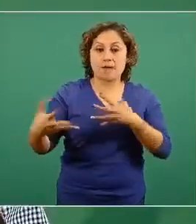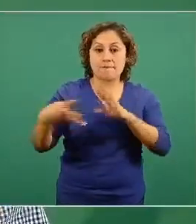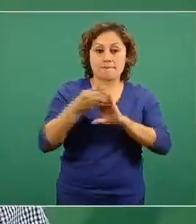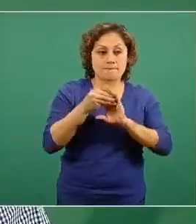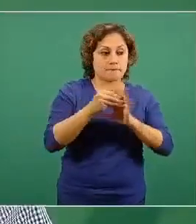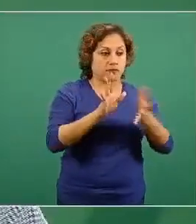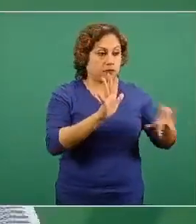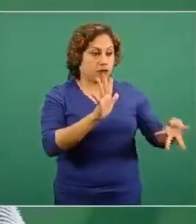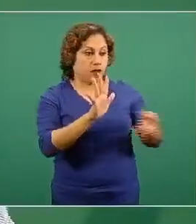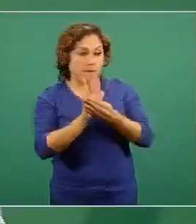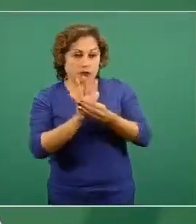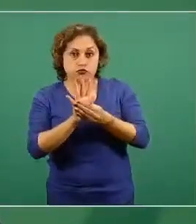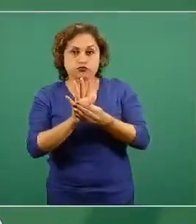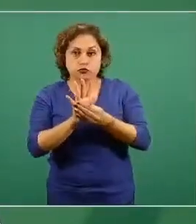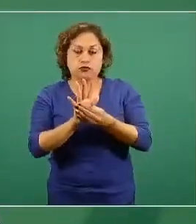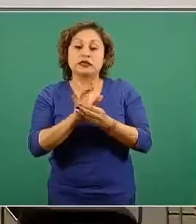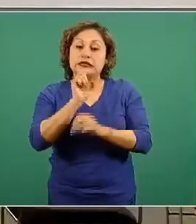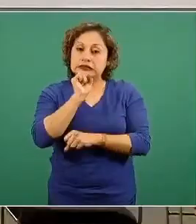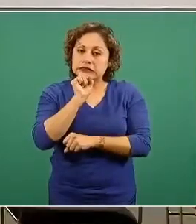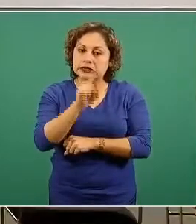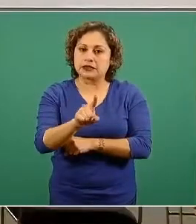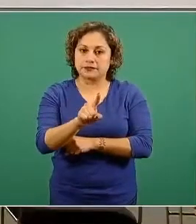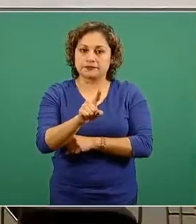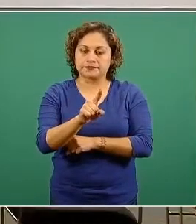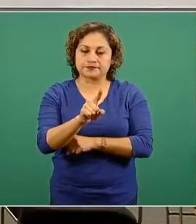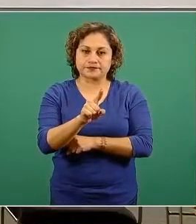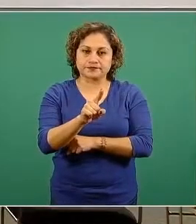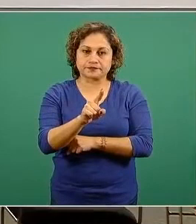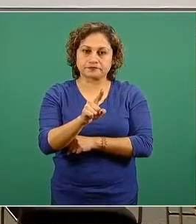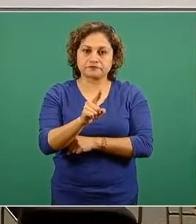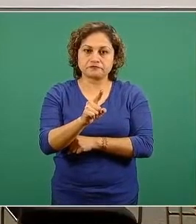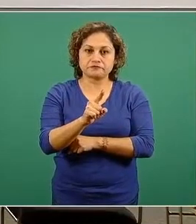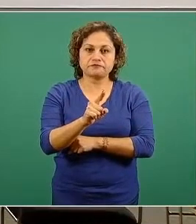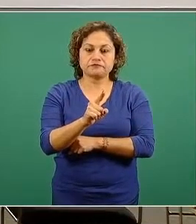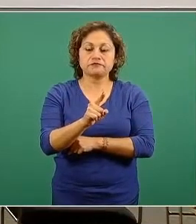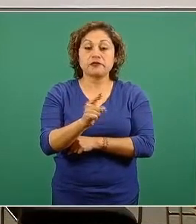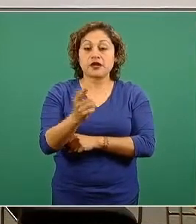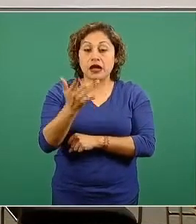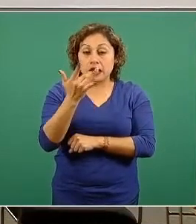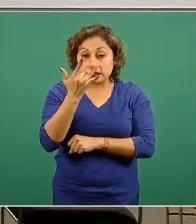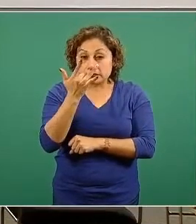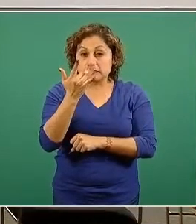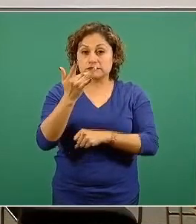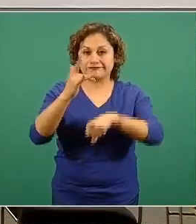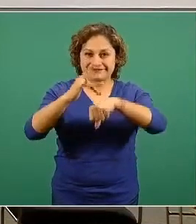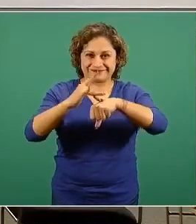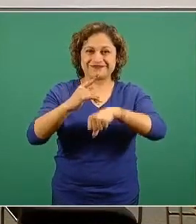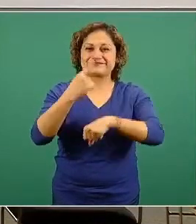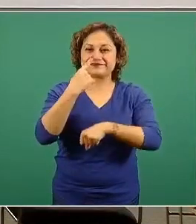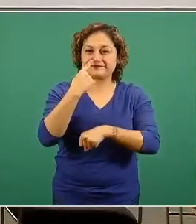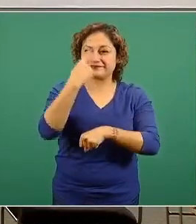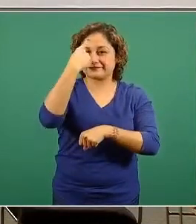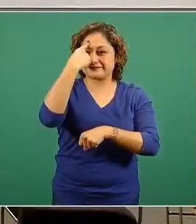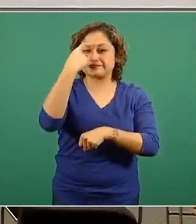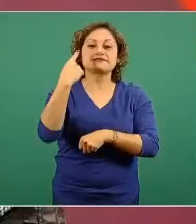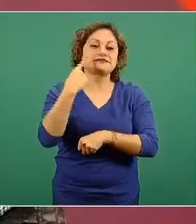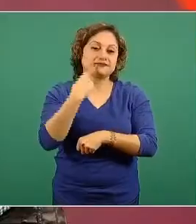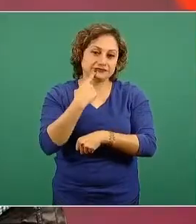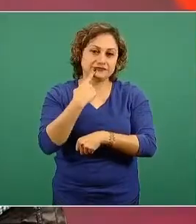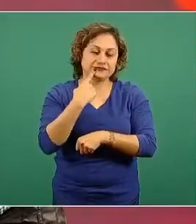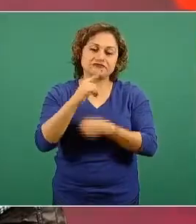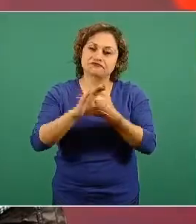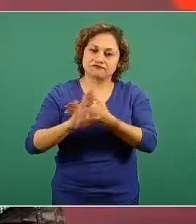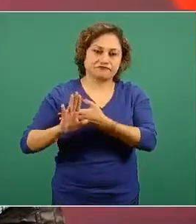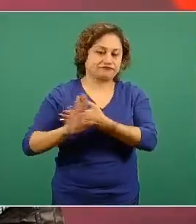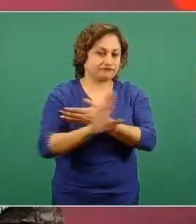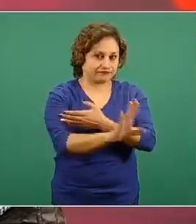evitamos llevarnos las manos a nuestras vías respiratorias o inicio, boca, nariz y también los